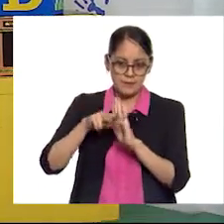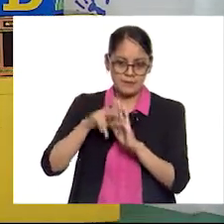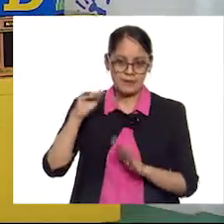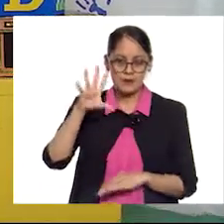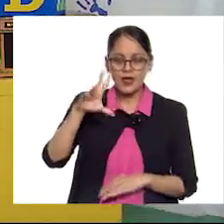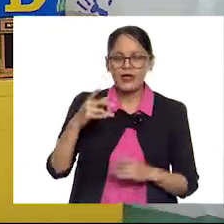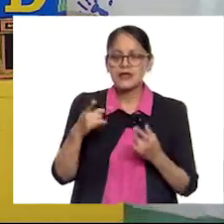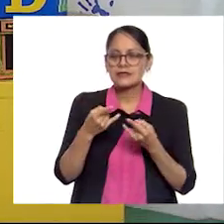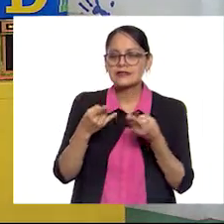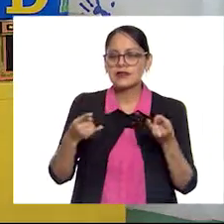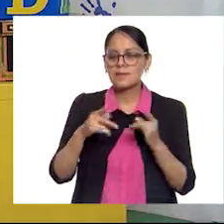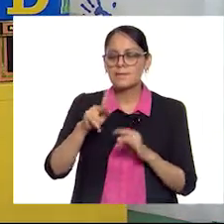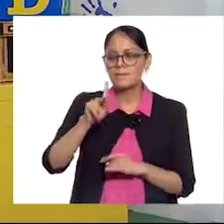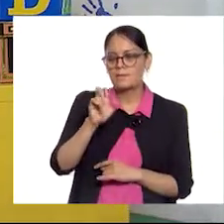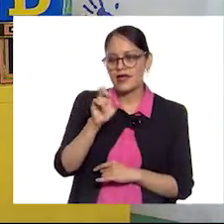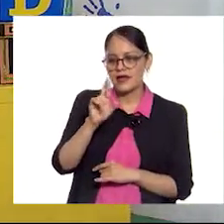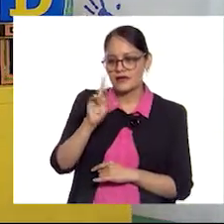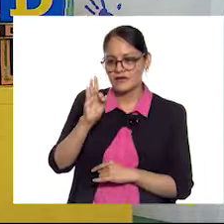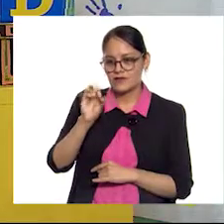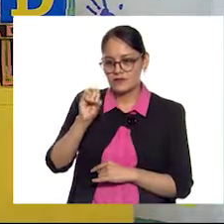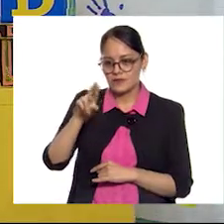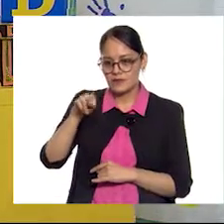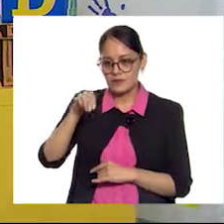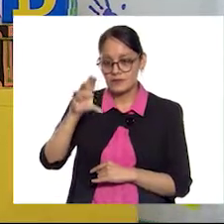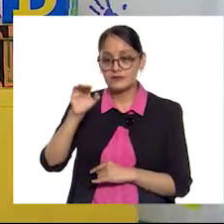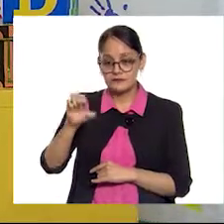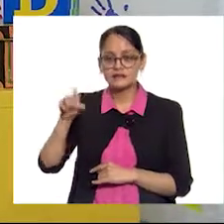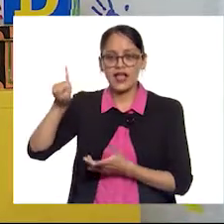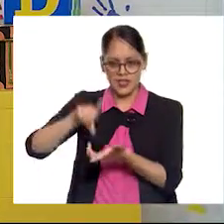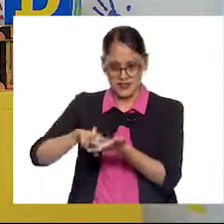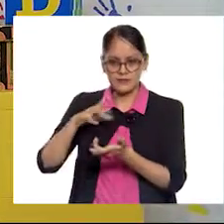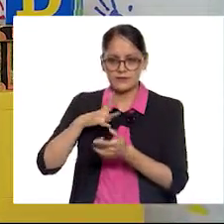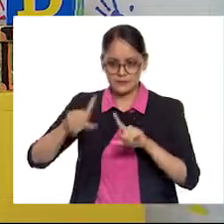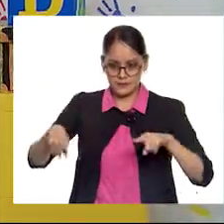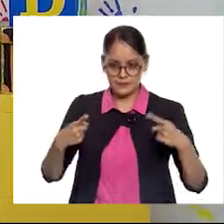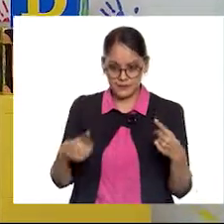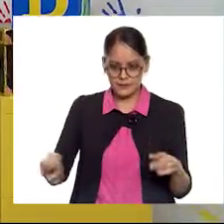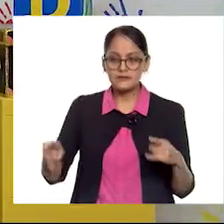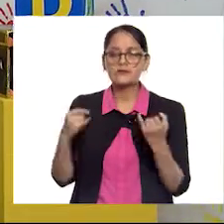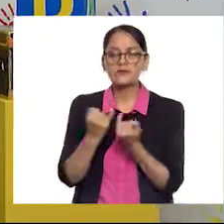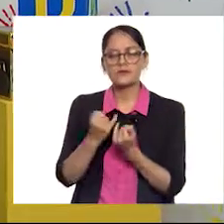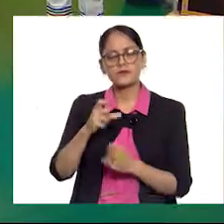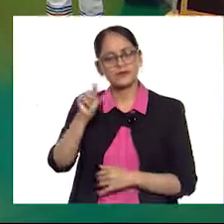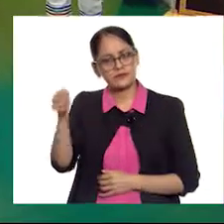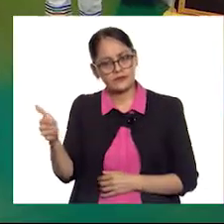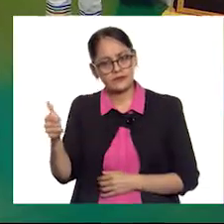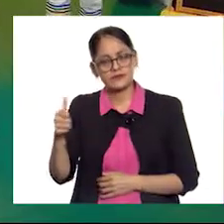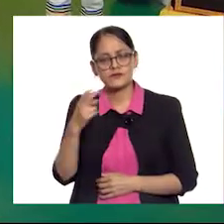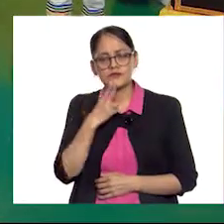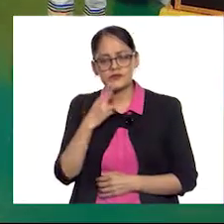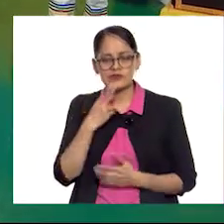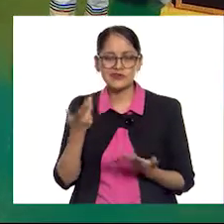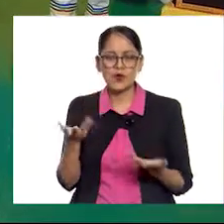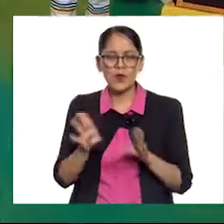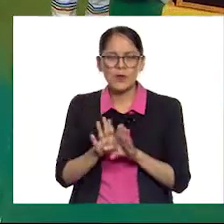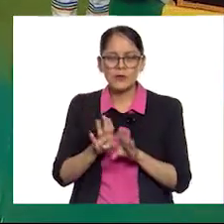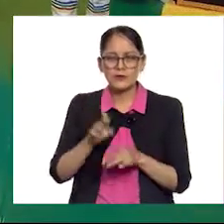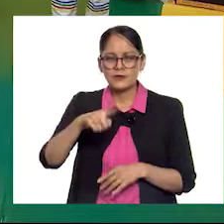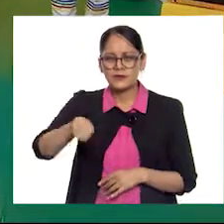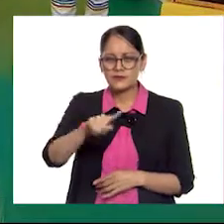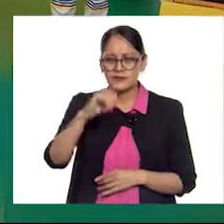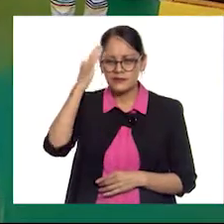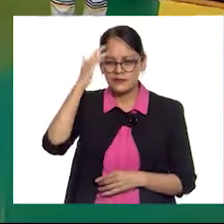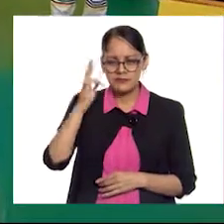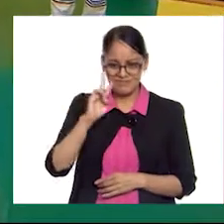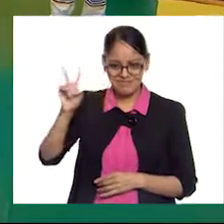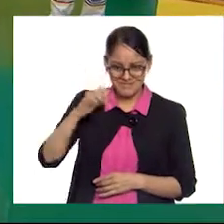de performance que también aquí sí ya utilizan música, utilizan elementos como... ¿Qué te parece que mejor lo